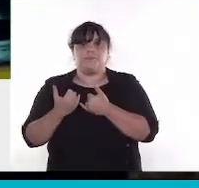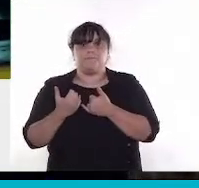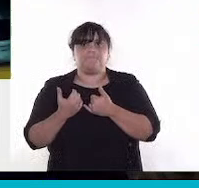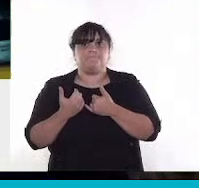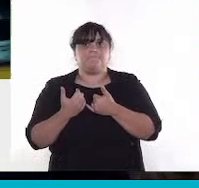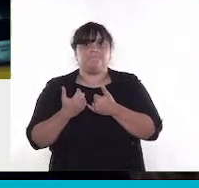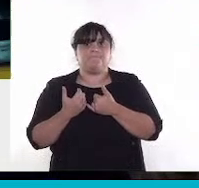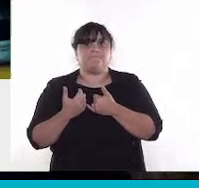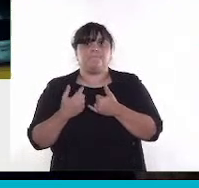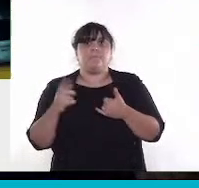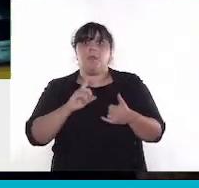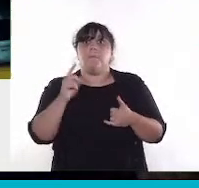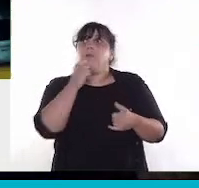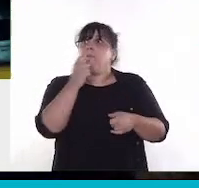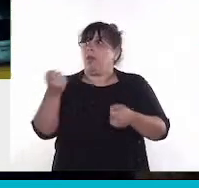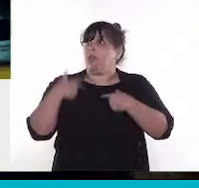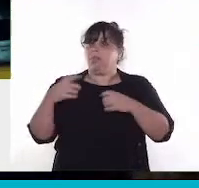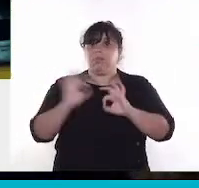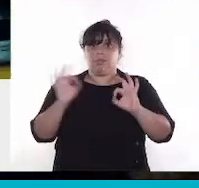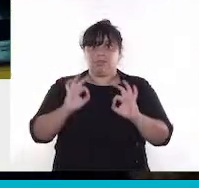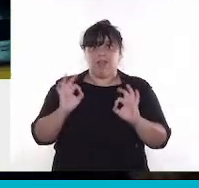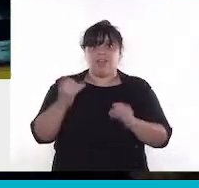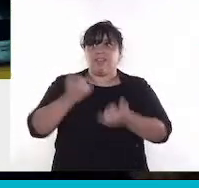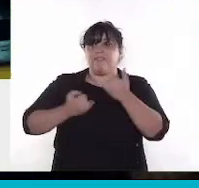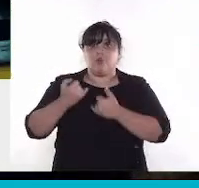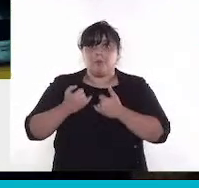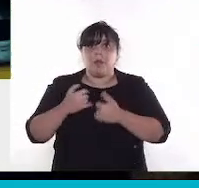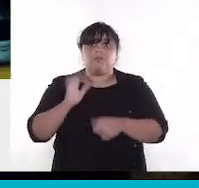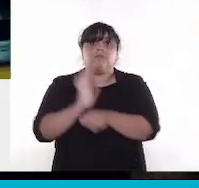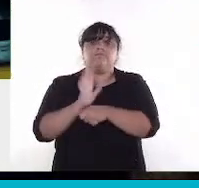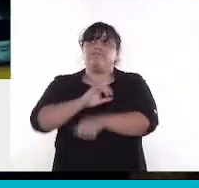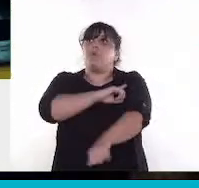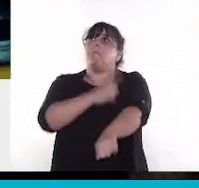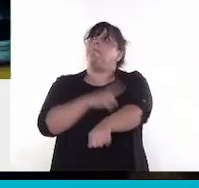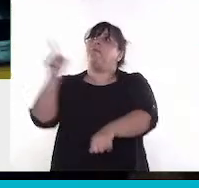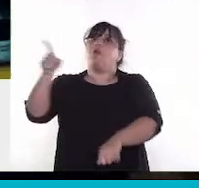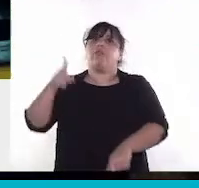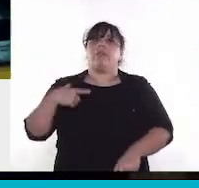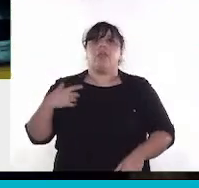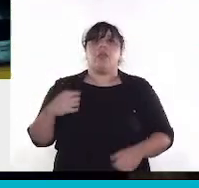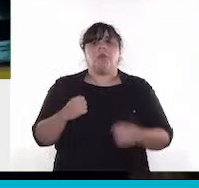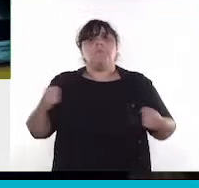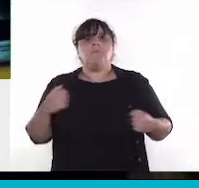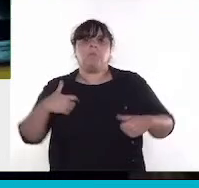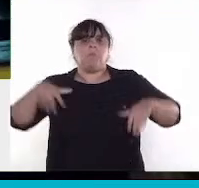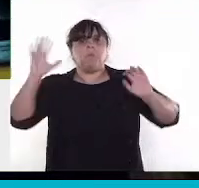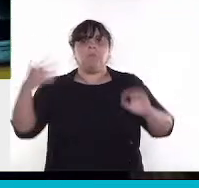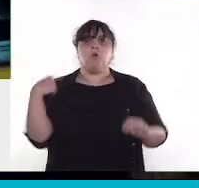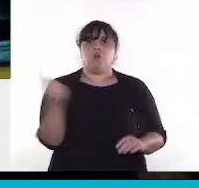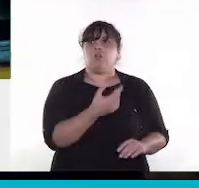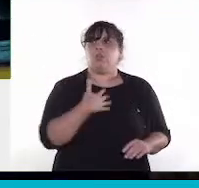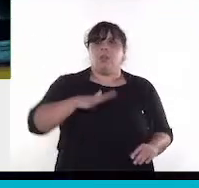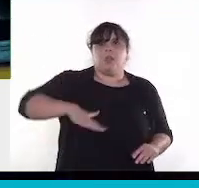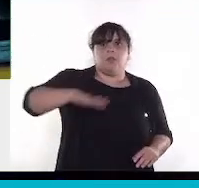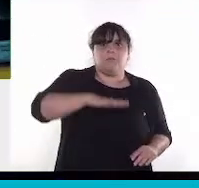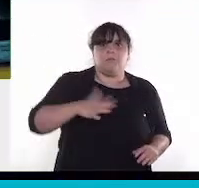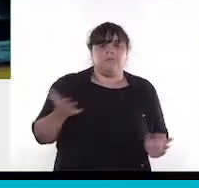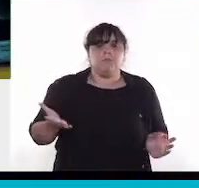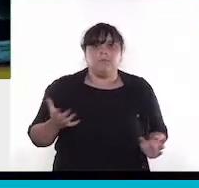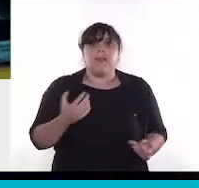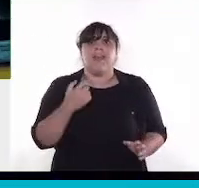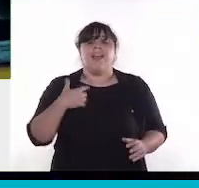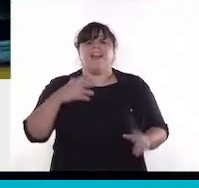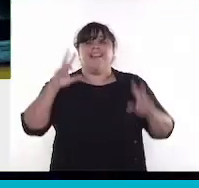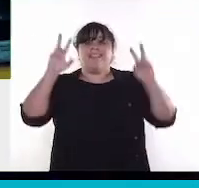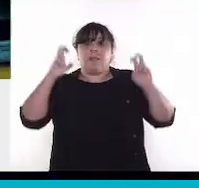un abuso de poder por parte de las autoridades que impiden que esto suceda. Teniendo en cuenta además que la información en salud es necesaria para el